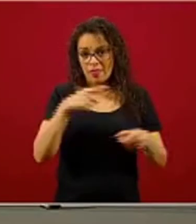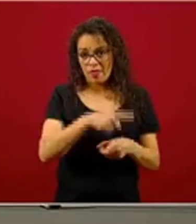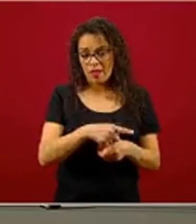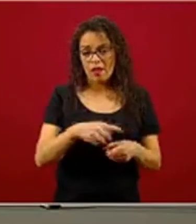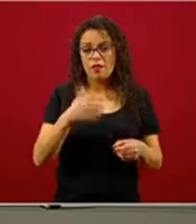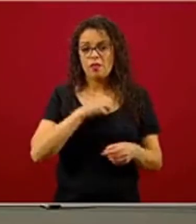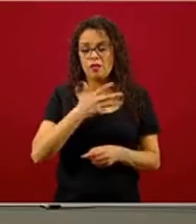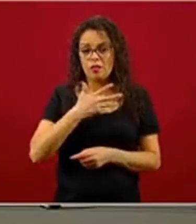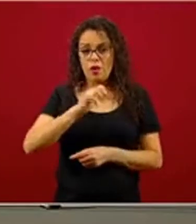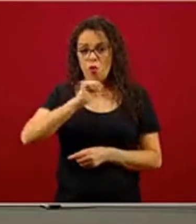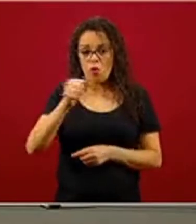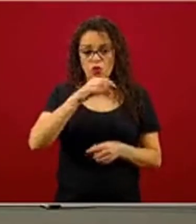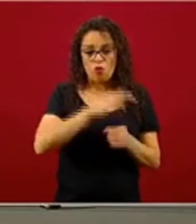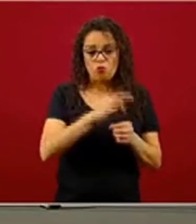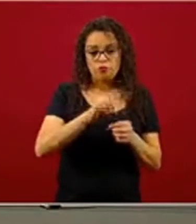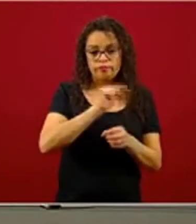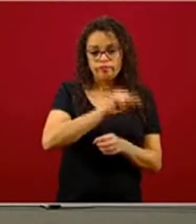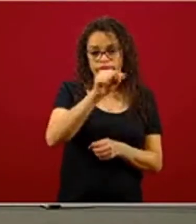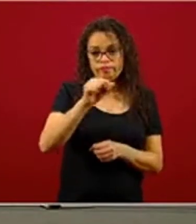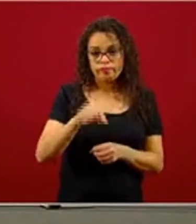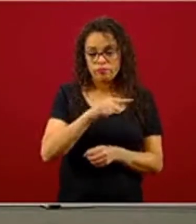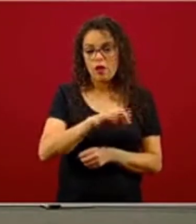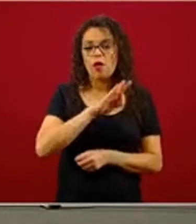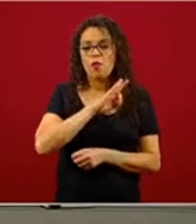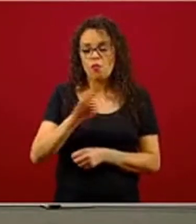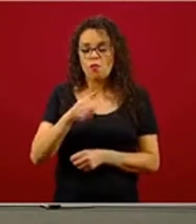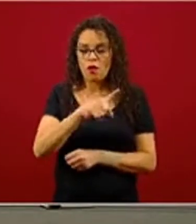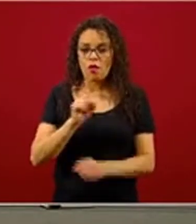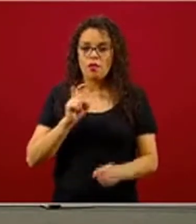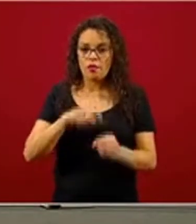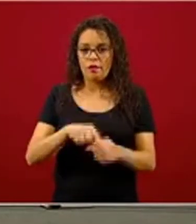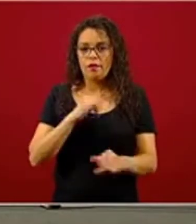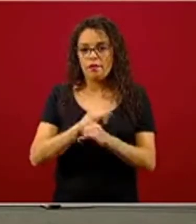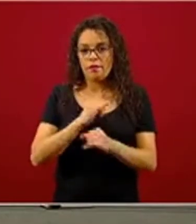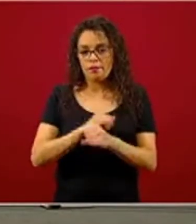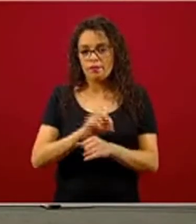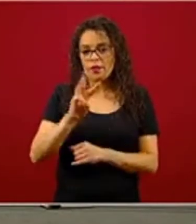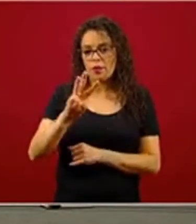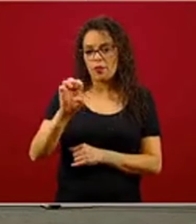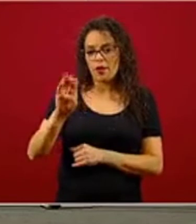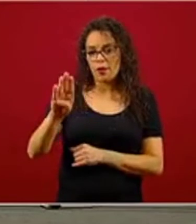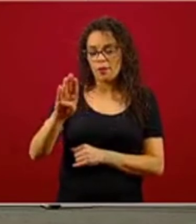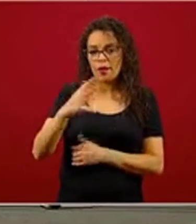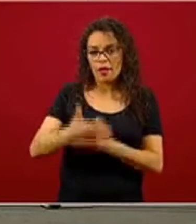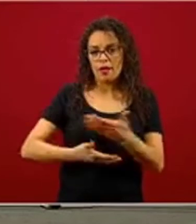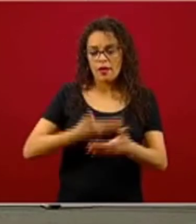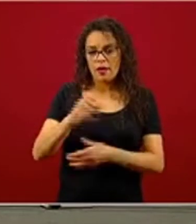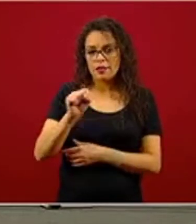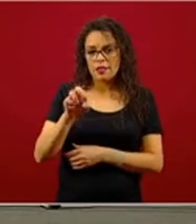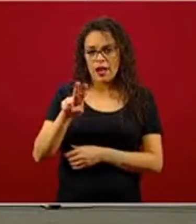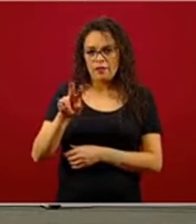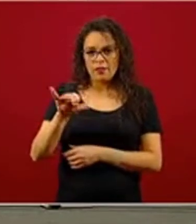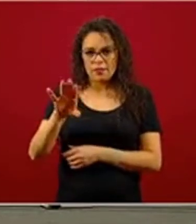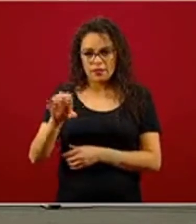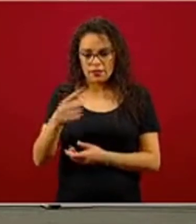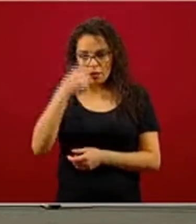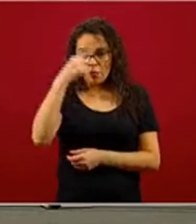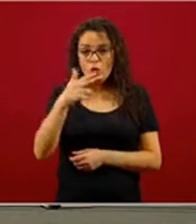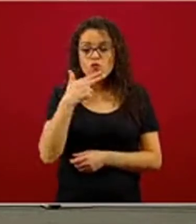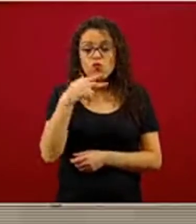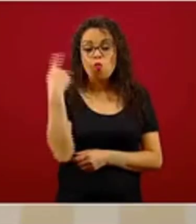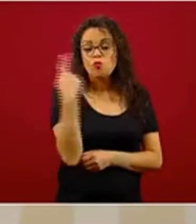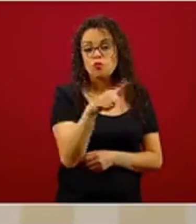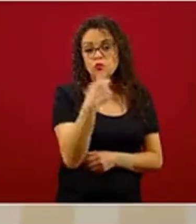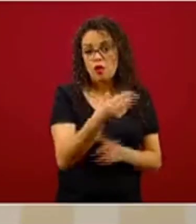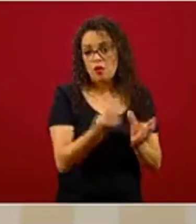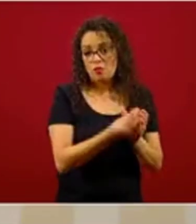de poder alimentar la plataforma a través de un web service, es decir, su sistema informático que utilizan en lo particular, simple